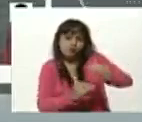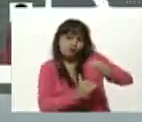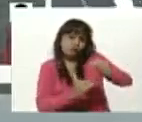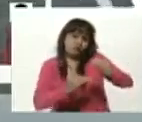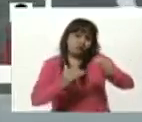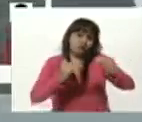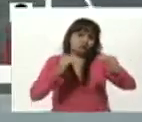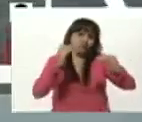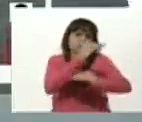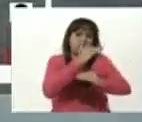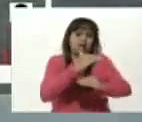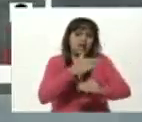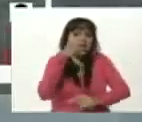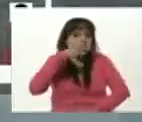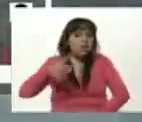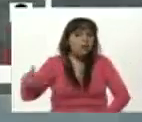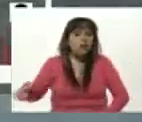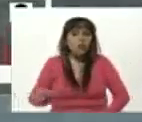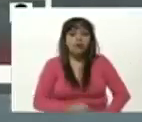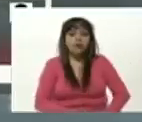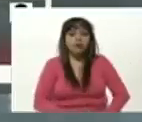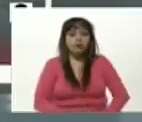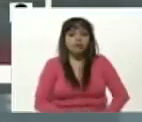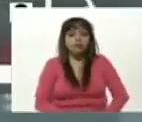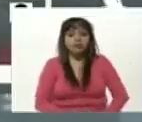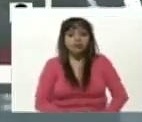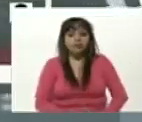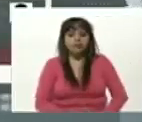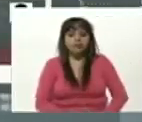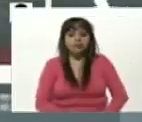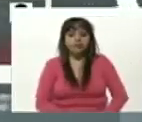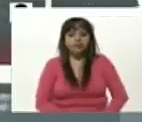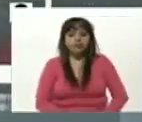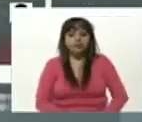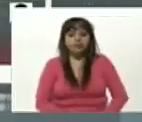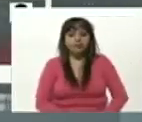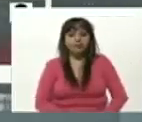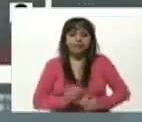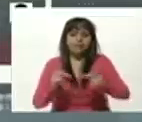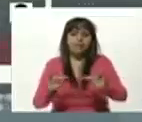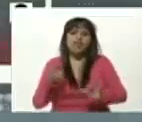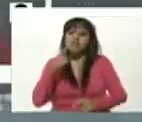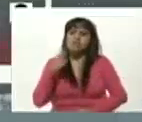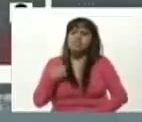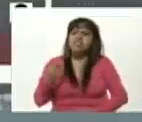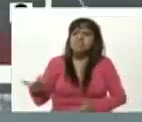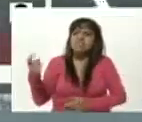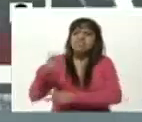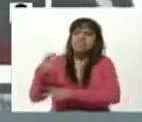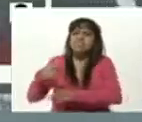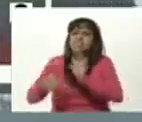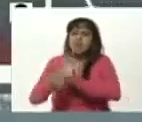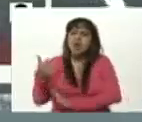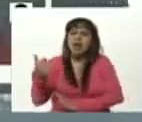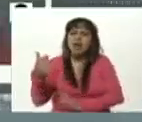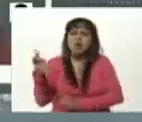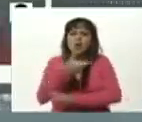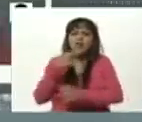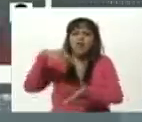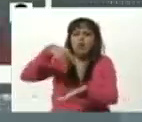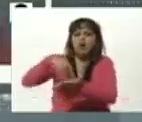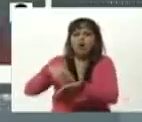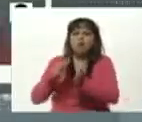de nuestro amado pueblo de Barcelona. Bueno, ¿qué más me tienes que pedir, Lacaba? Aprovecha el